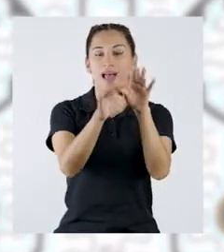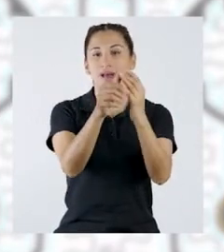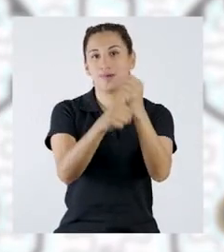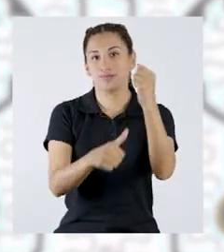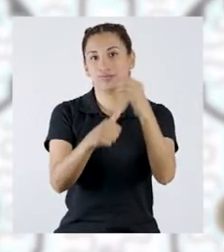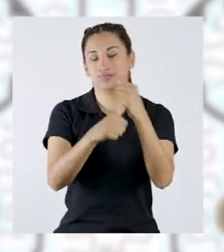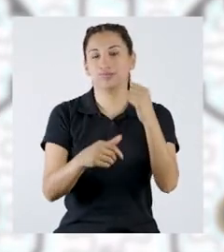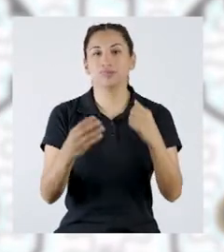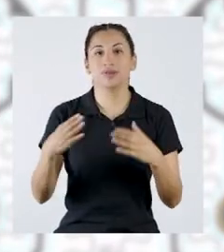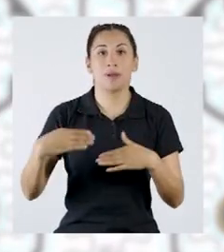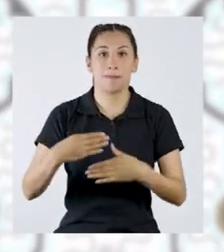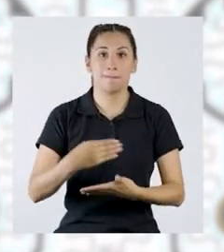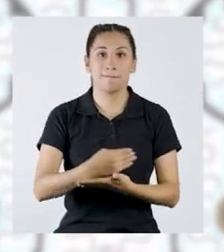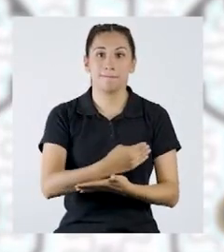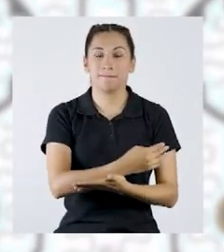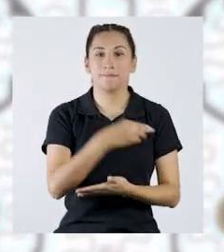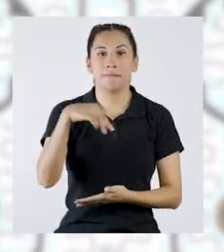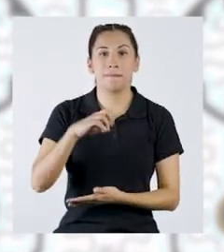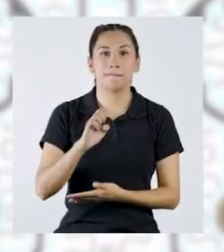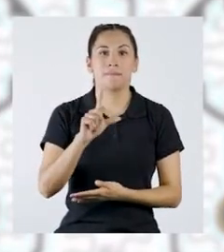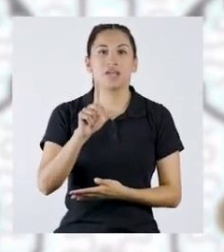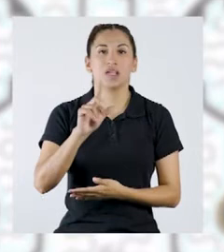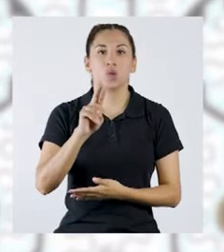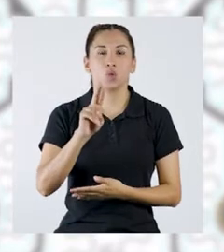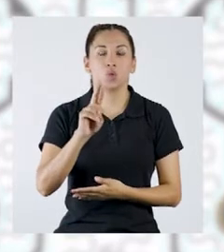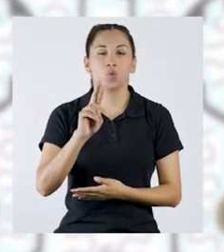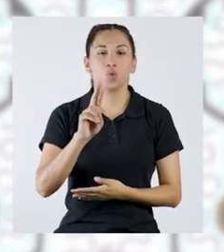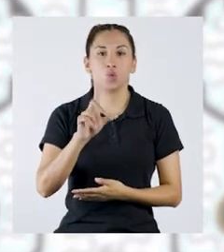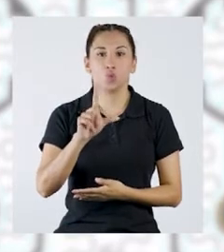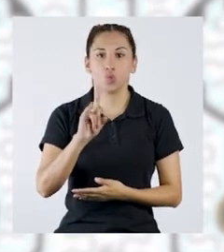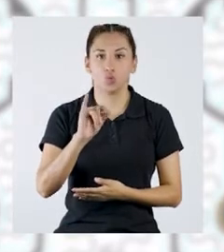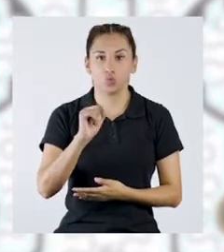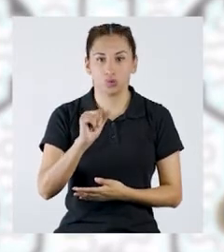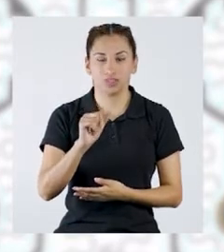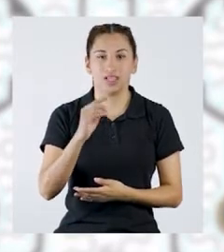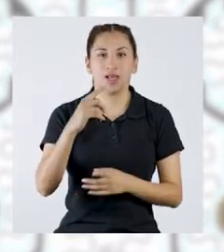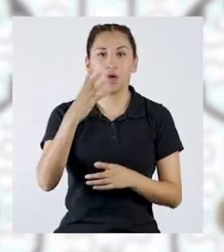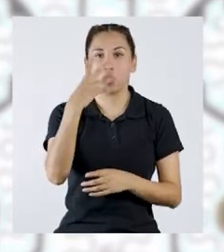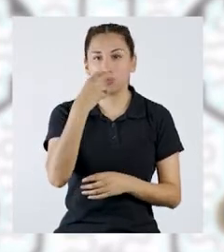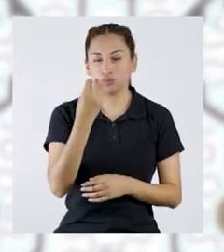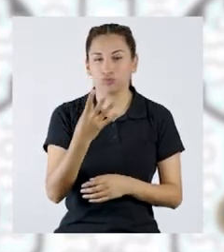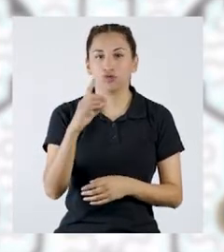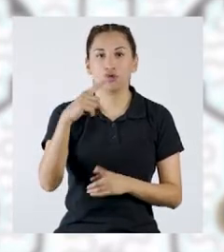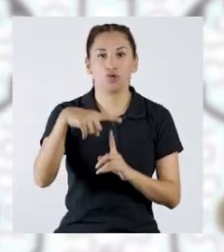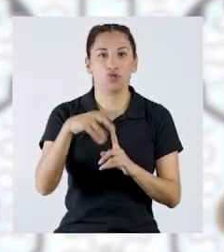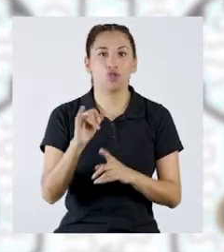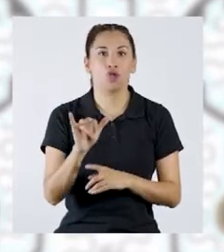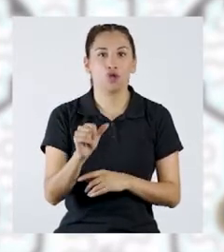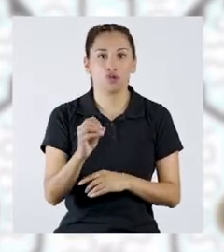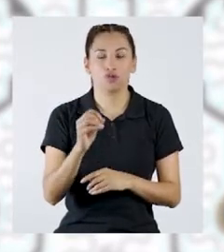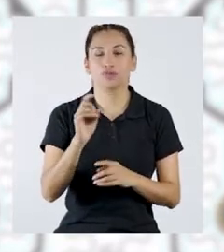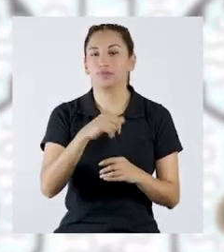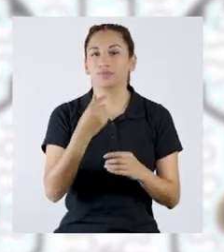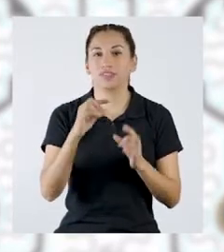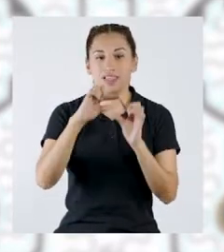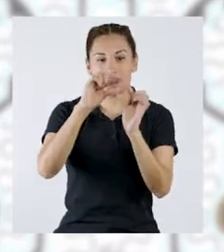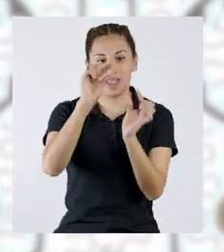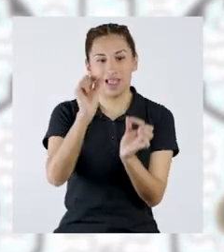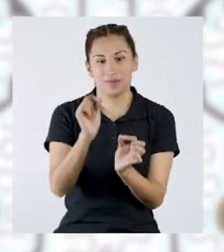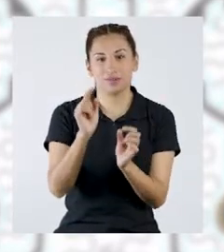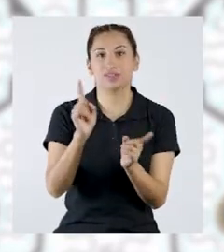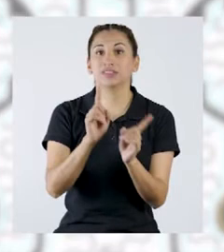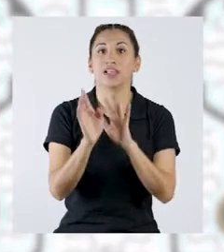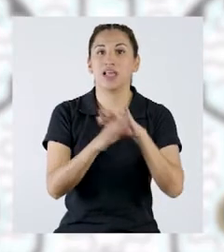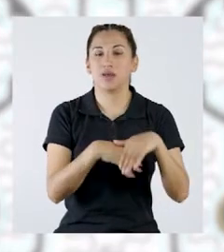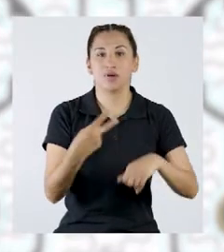como merluza, sardinas, jurel, bonito, toyo, corvina, etc. y mariscos como el camarón. Además,